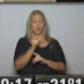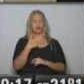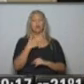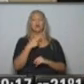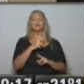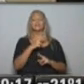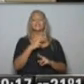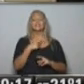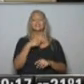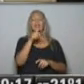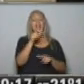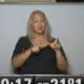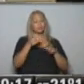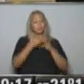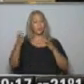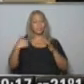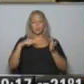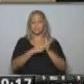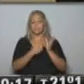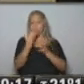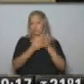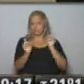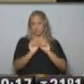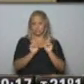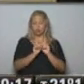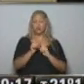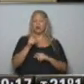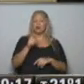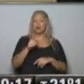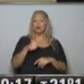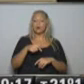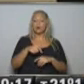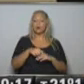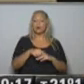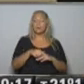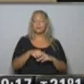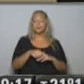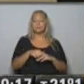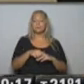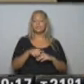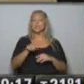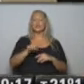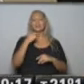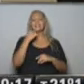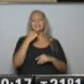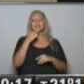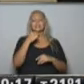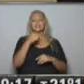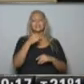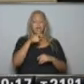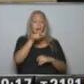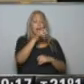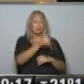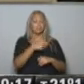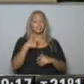vecinos de Buenos Aires no se equivocan. Lo que esperamos, y yo no estoy realmente frente a víctimas que hemos tenido,